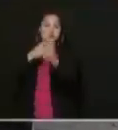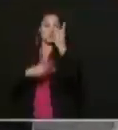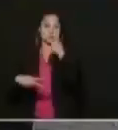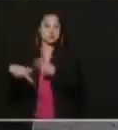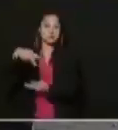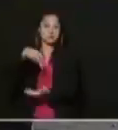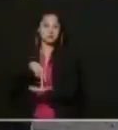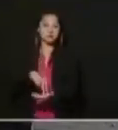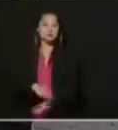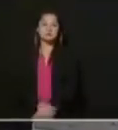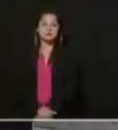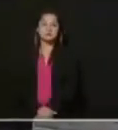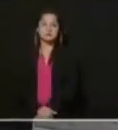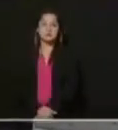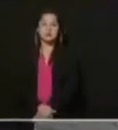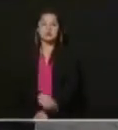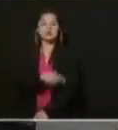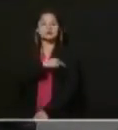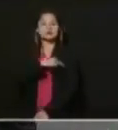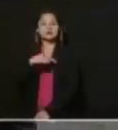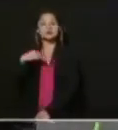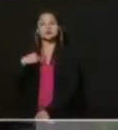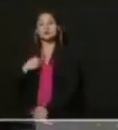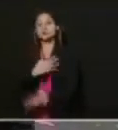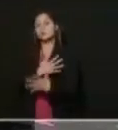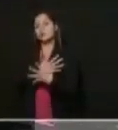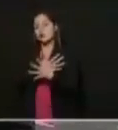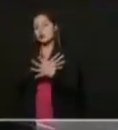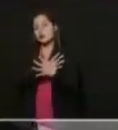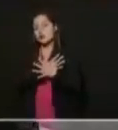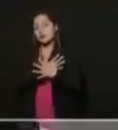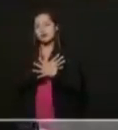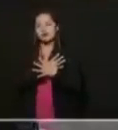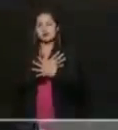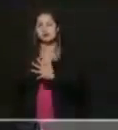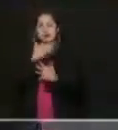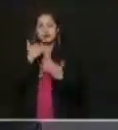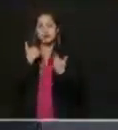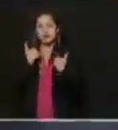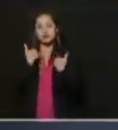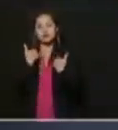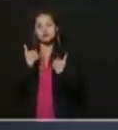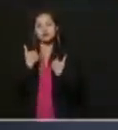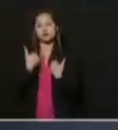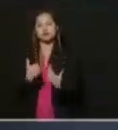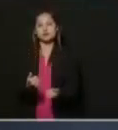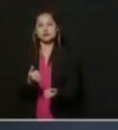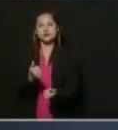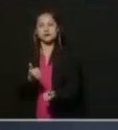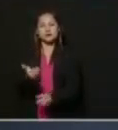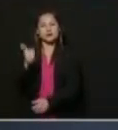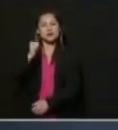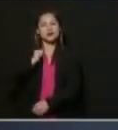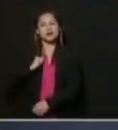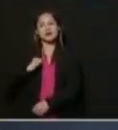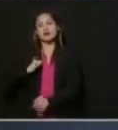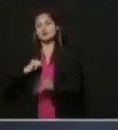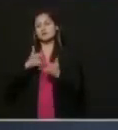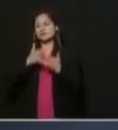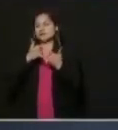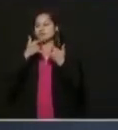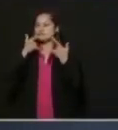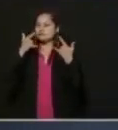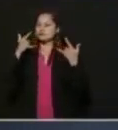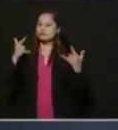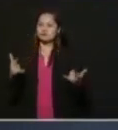Que podamos amar y comprender nuestros orígenes. Que